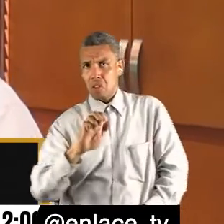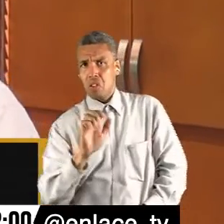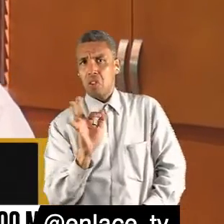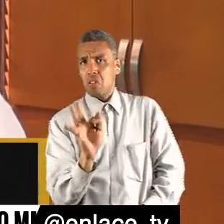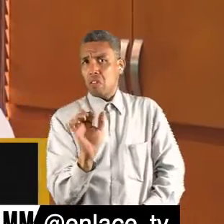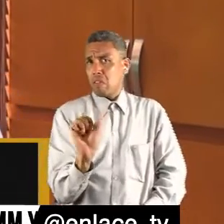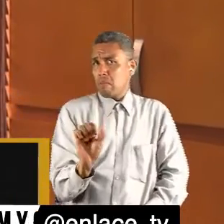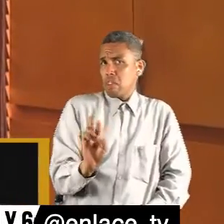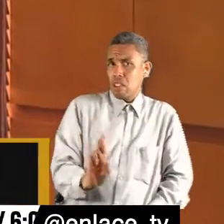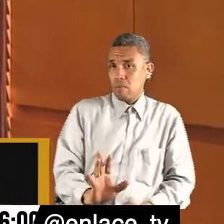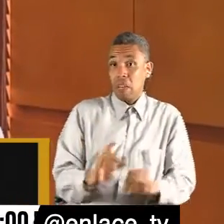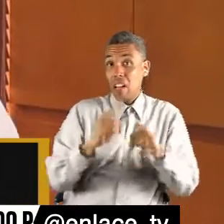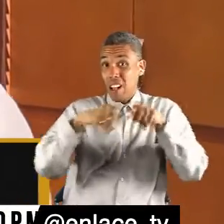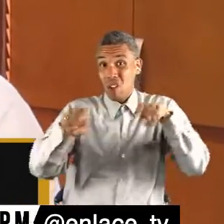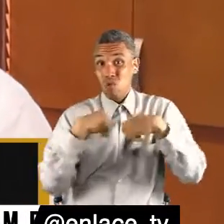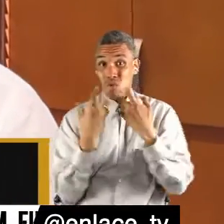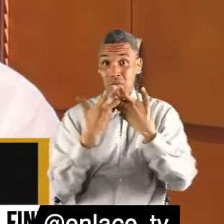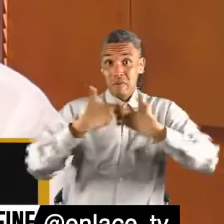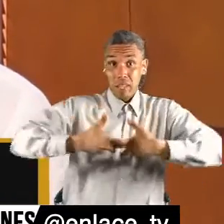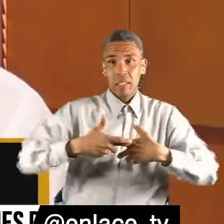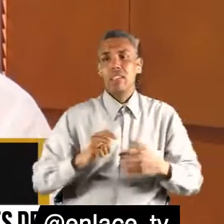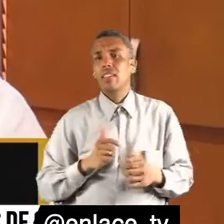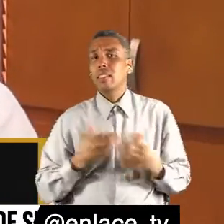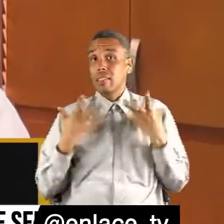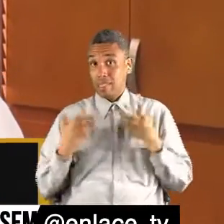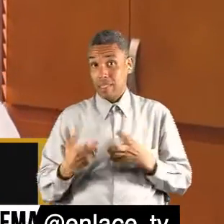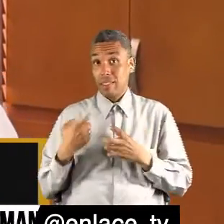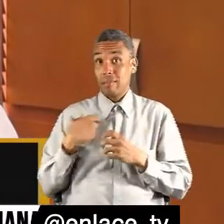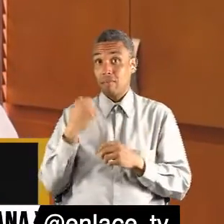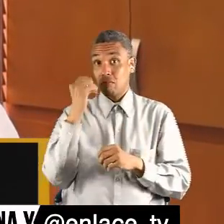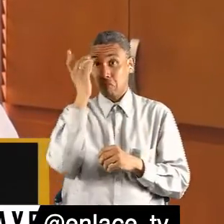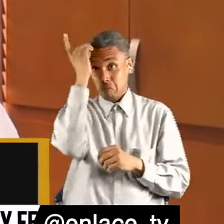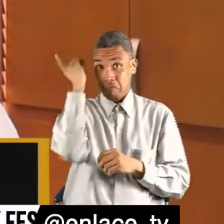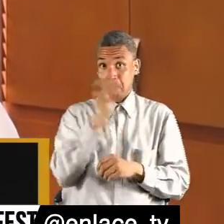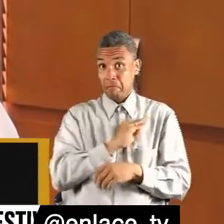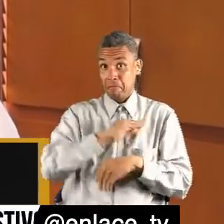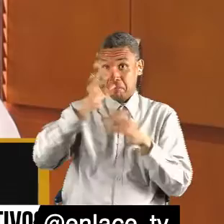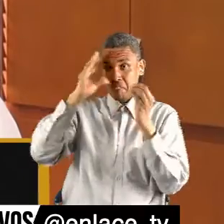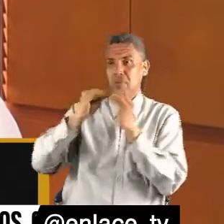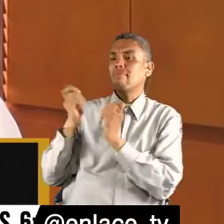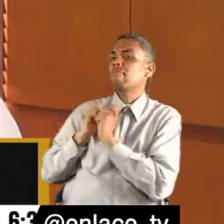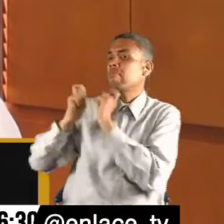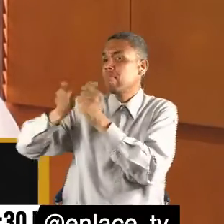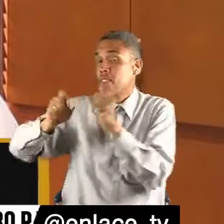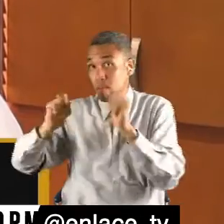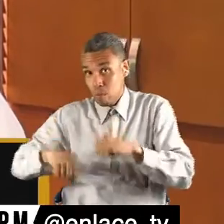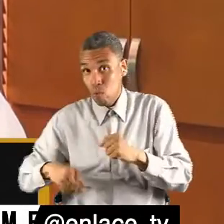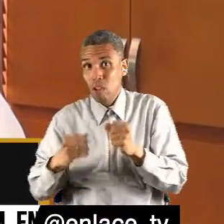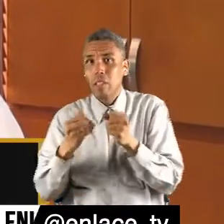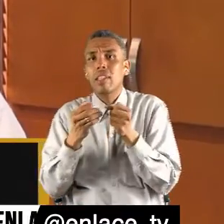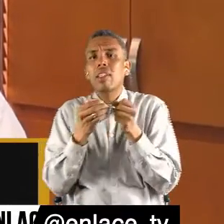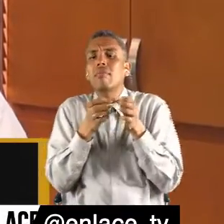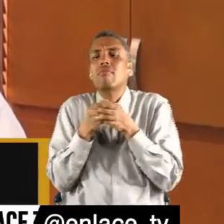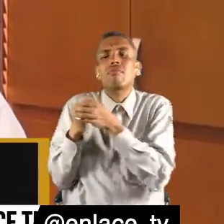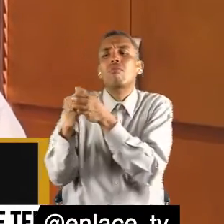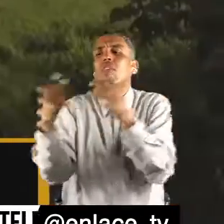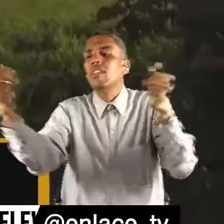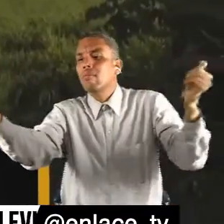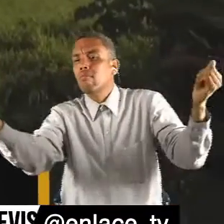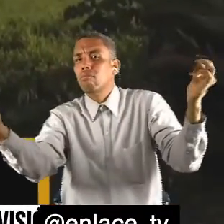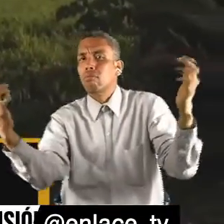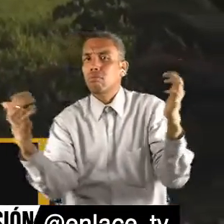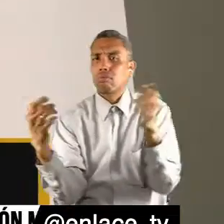libre a ese sueño que tenemos todos los barranqueños de hace más de 25 años de poder descontaminar todos nuestros cuerpos de